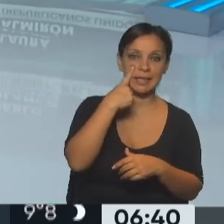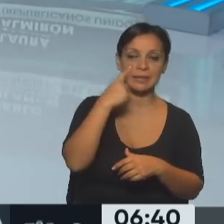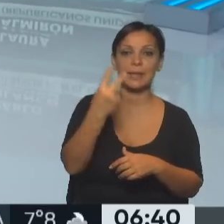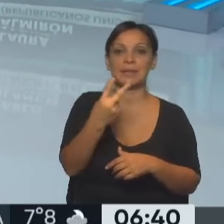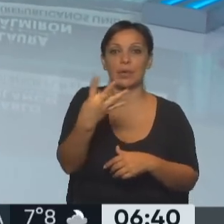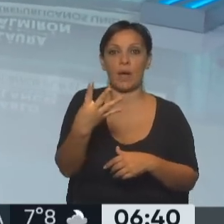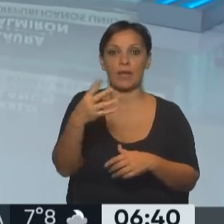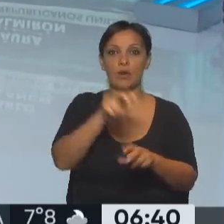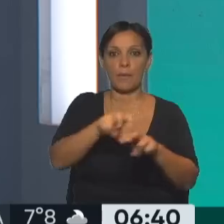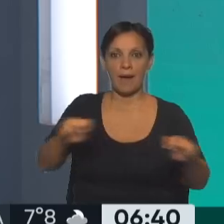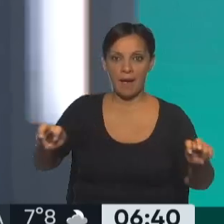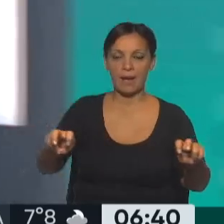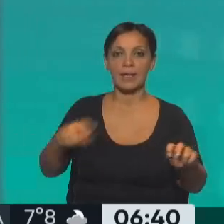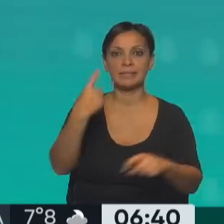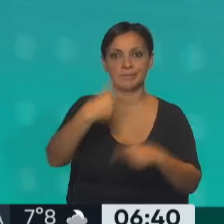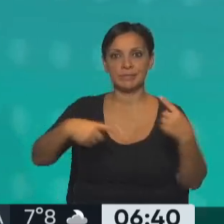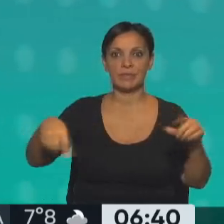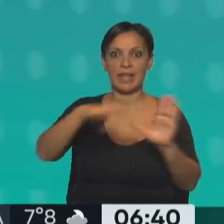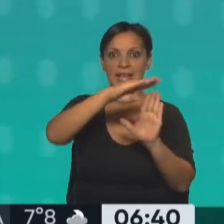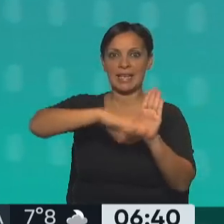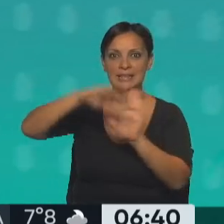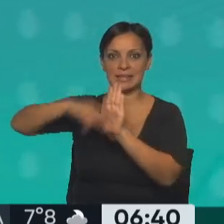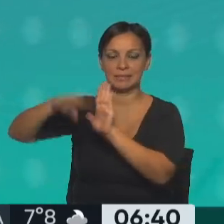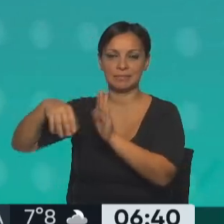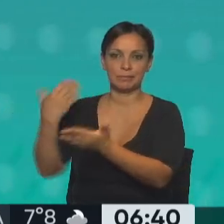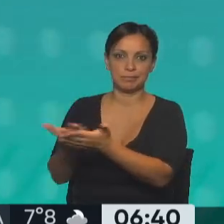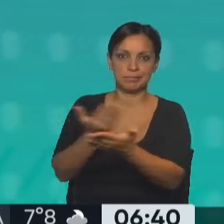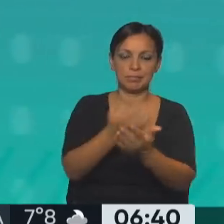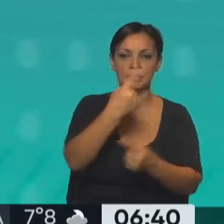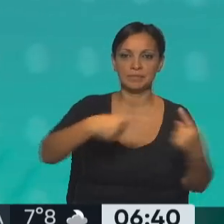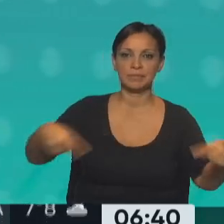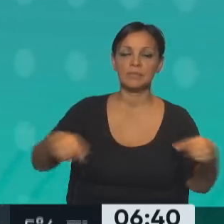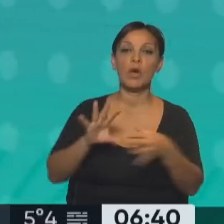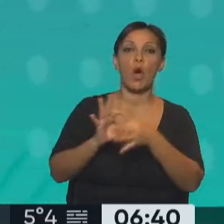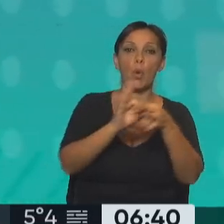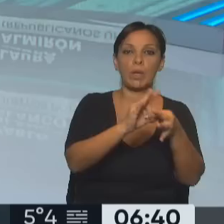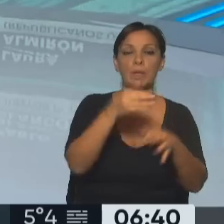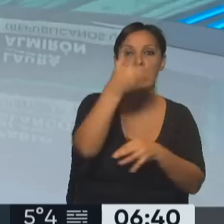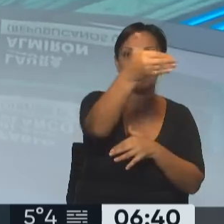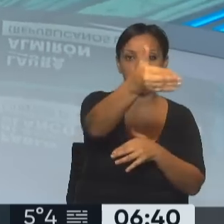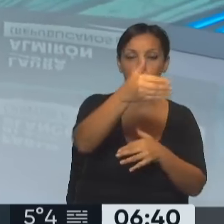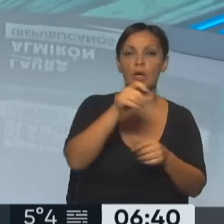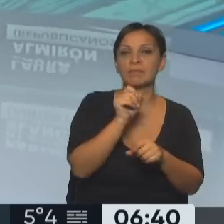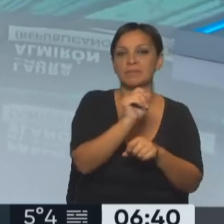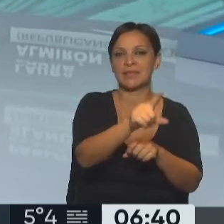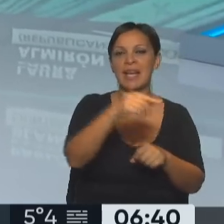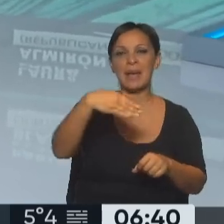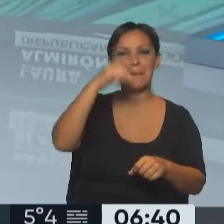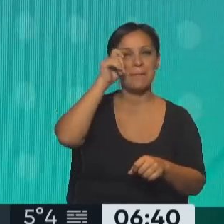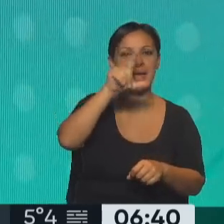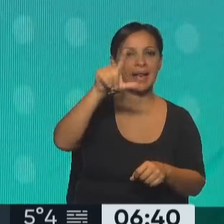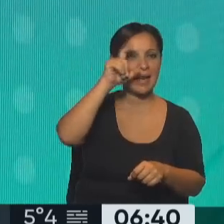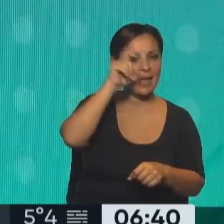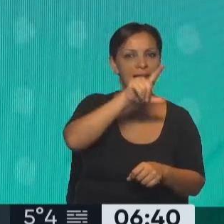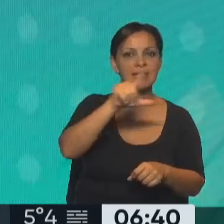con varios frentes, varias listas que se presentan, entre ellas la de Unidos Hacemos Futuro, del gobernador Gustavo Melella, que se